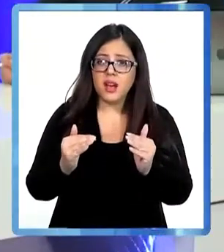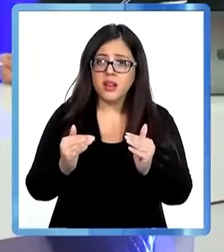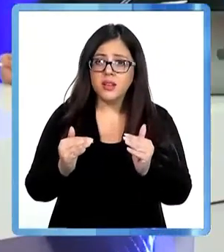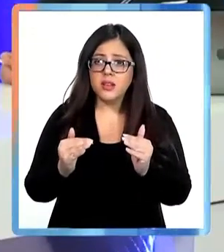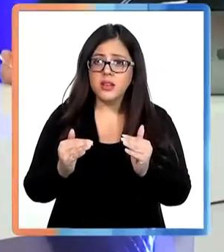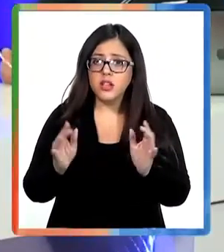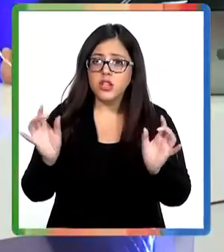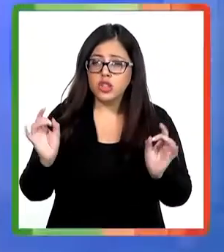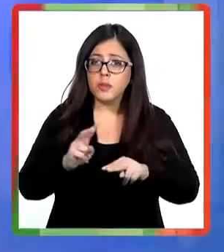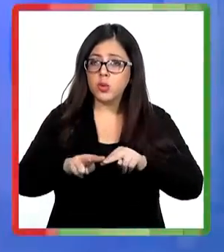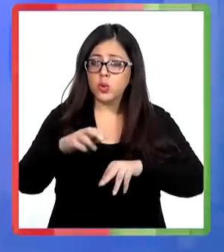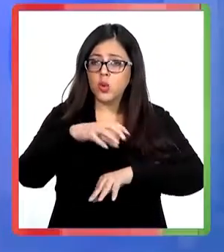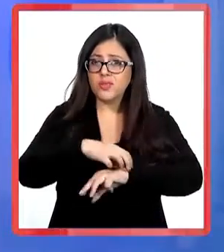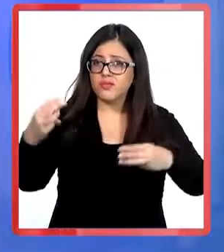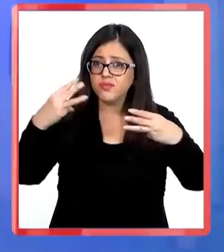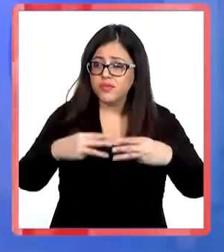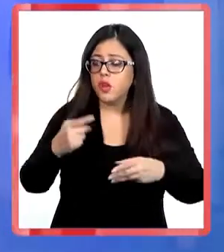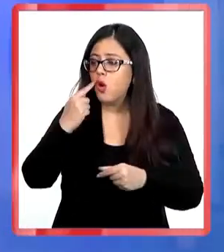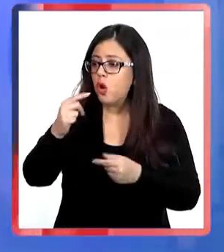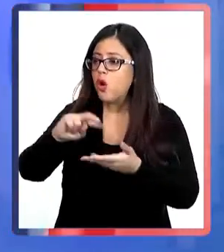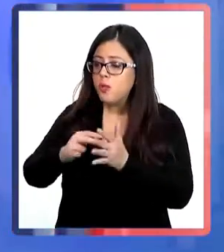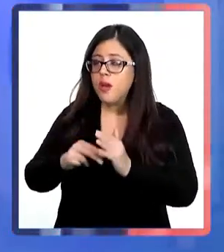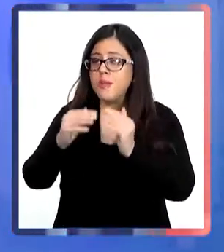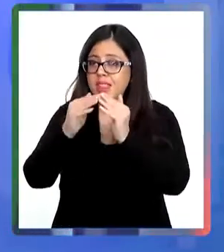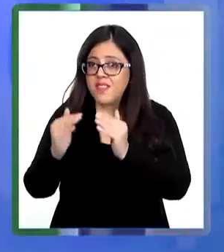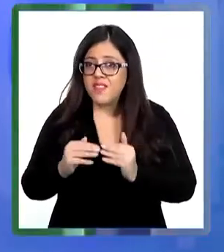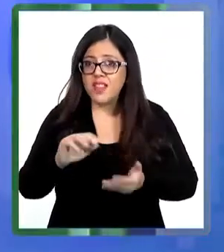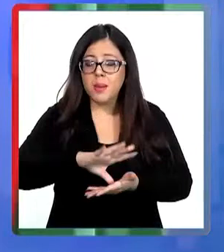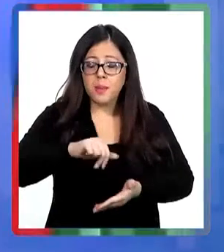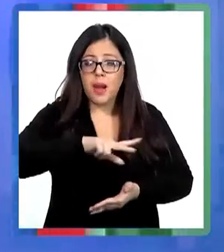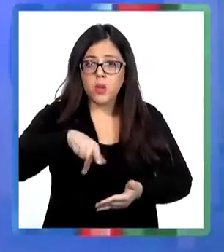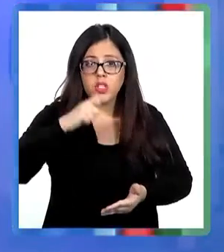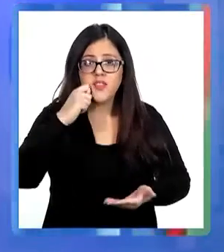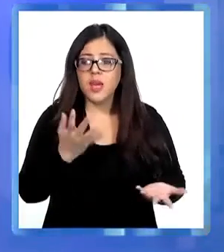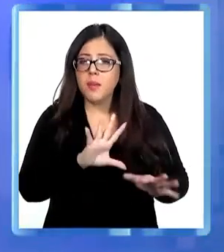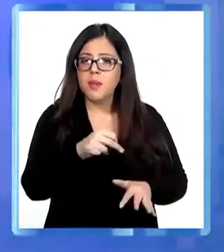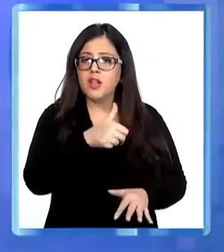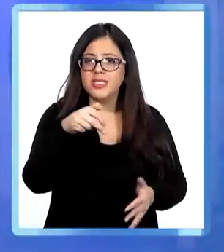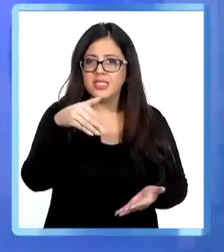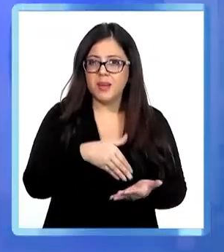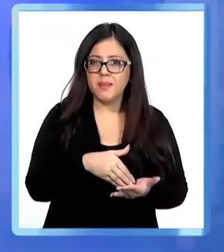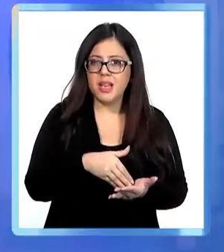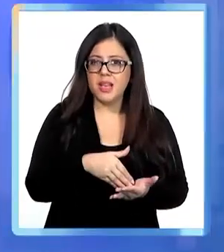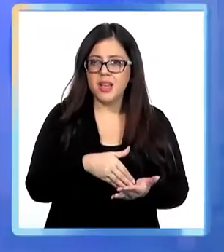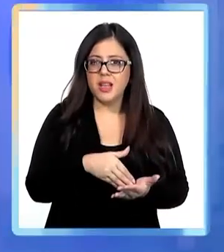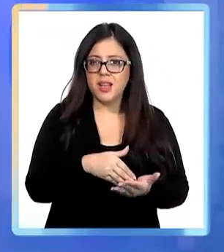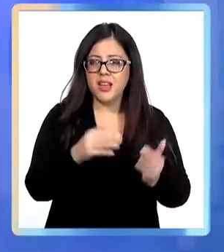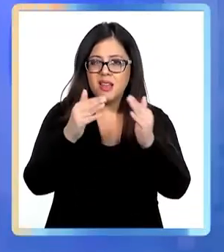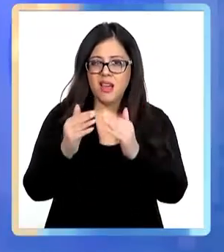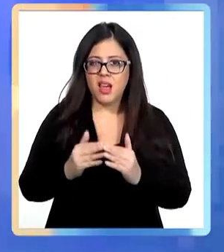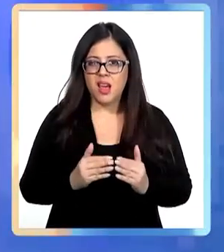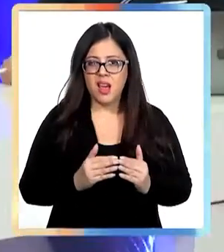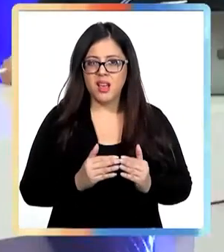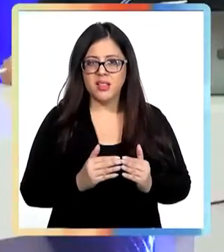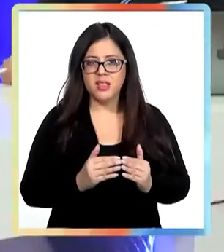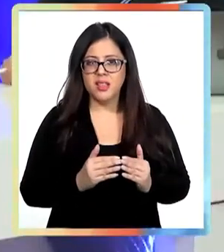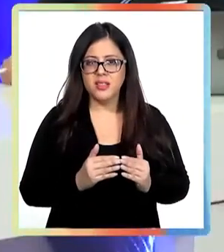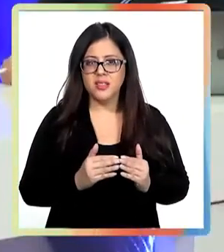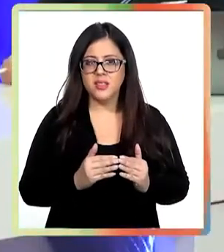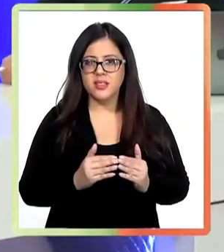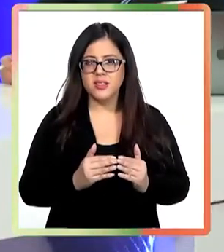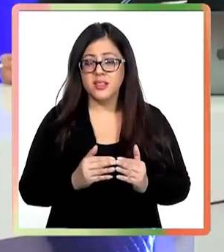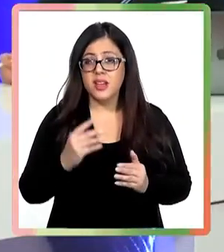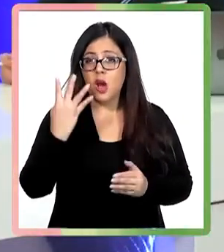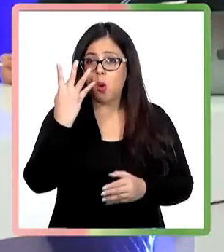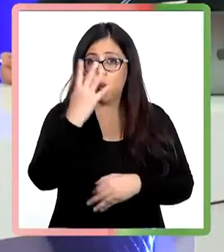El déficit de viviendas en nuestro país es del orden de las 600.000 viviendas. En